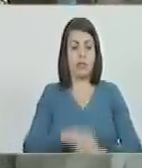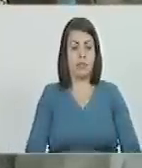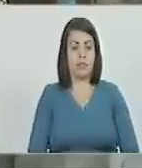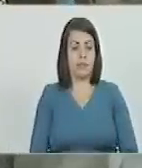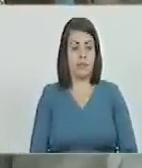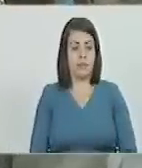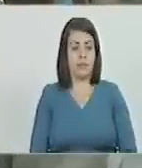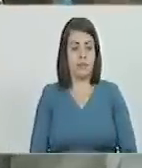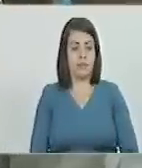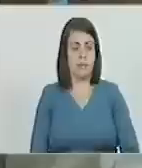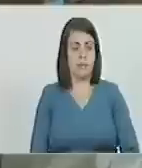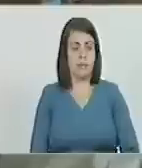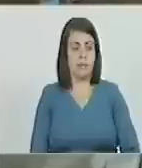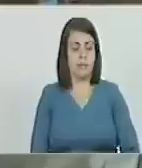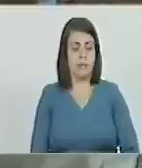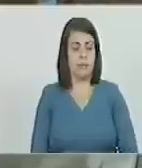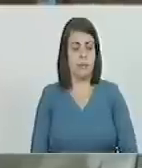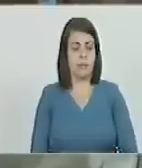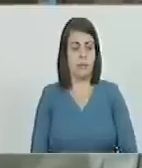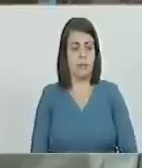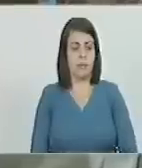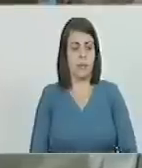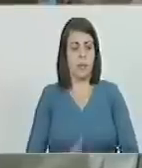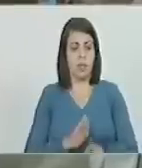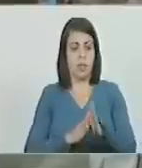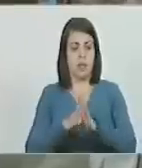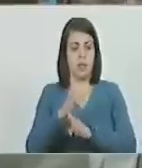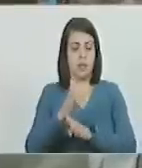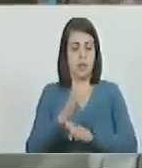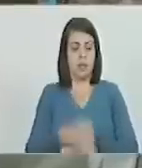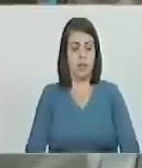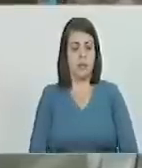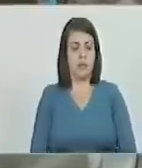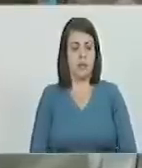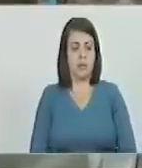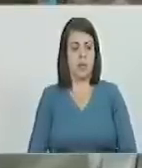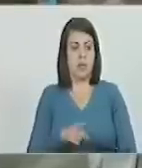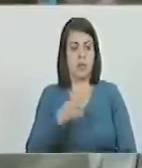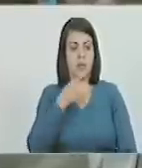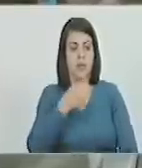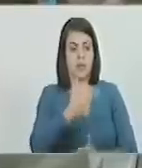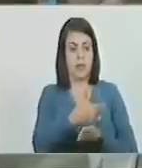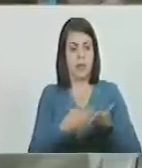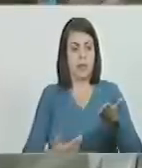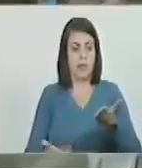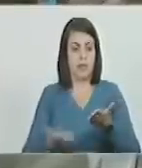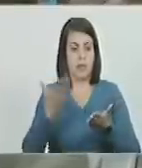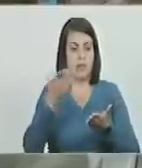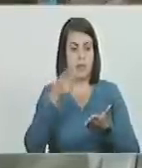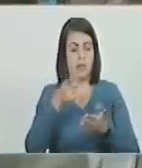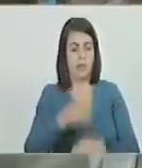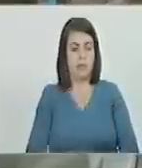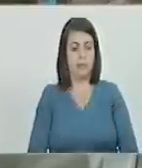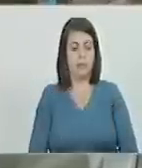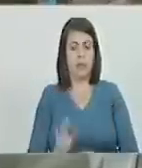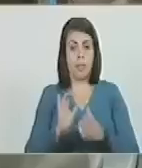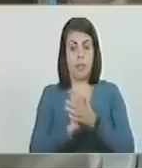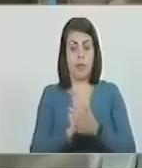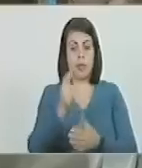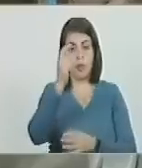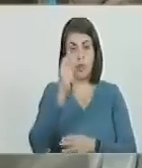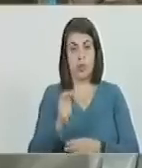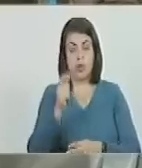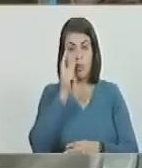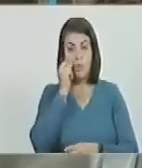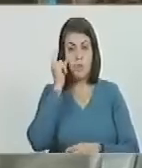Para continuar sobre este planteamiento importante, colegas diputados y